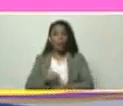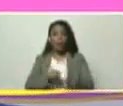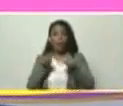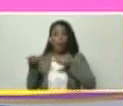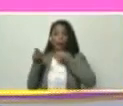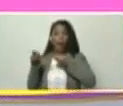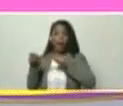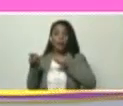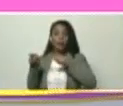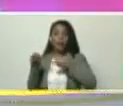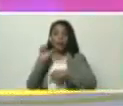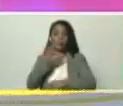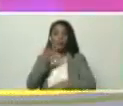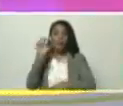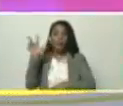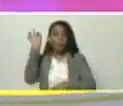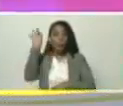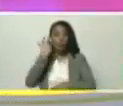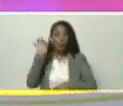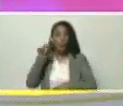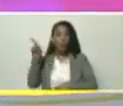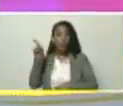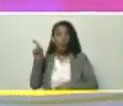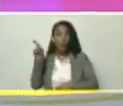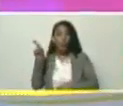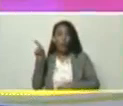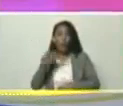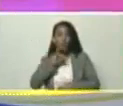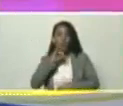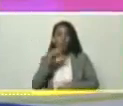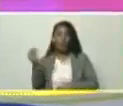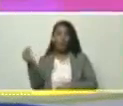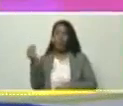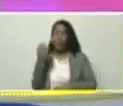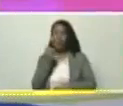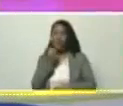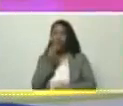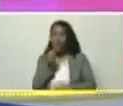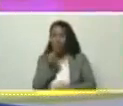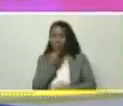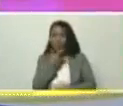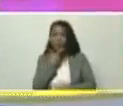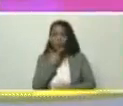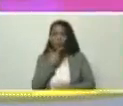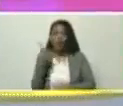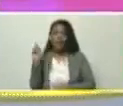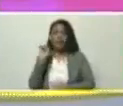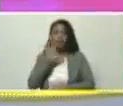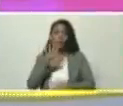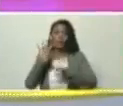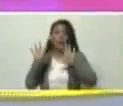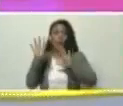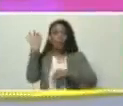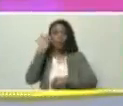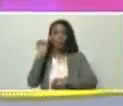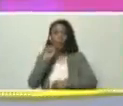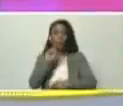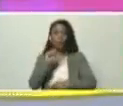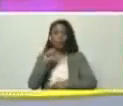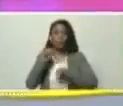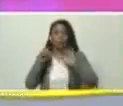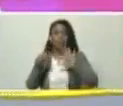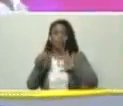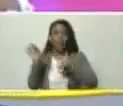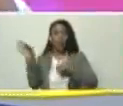de ese 33%, esto es lo más, el dato, un dato muy bonito, presidente, el 59.6